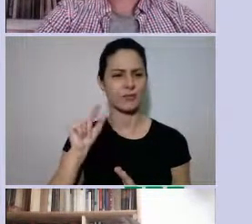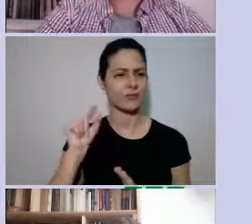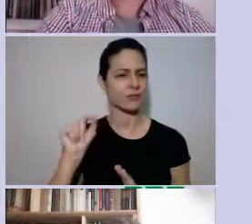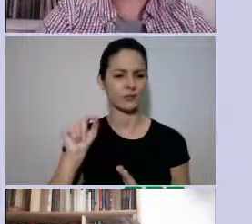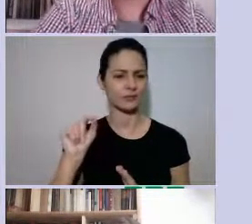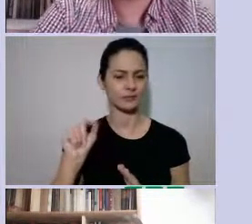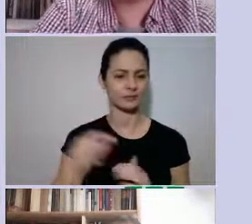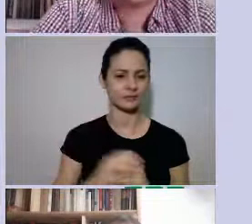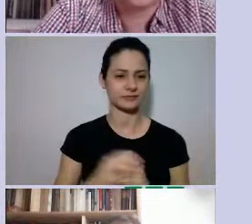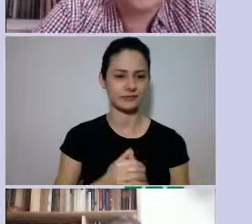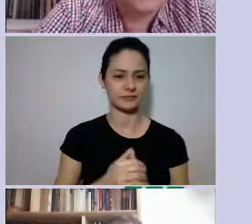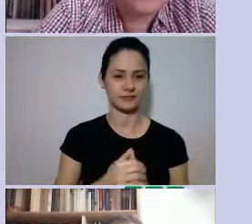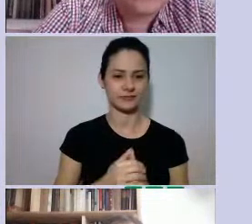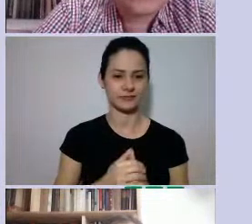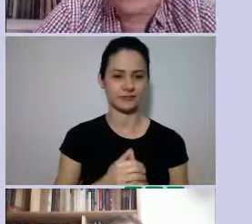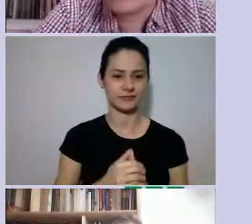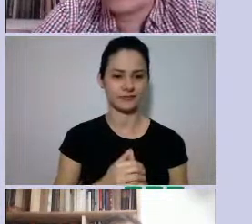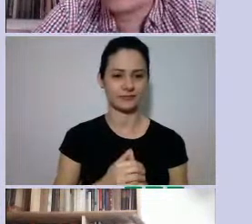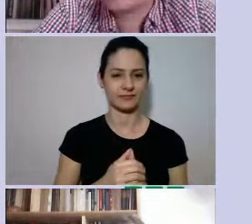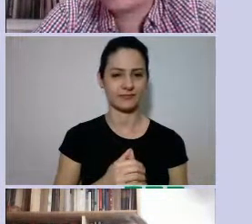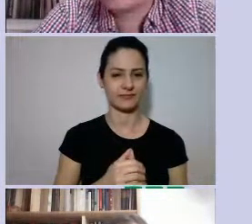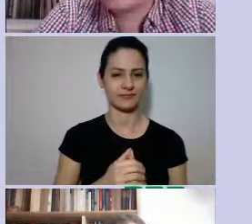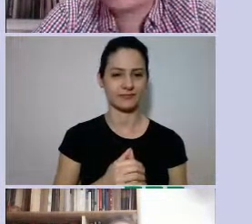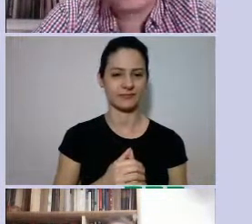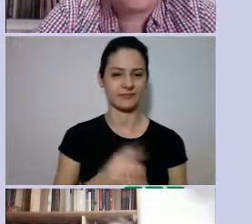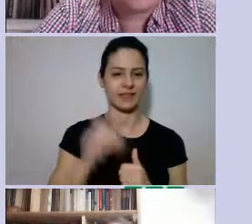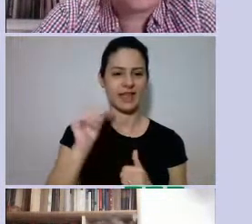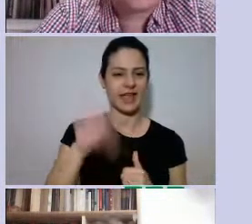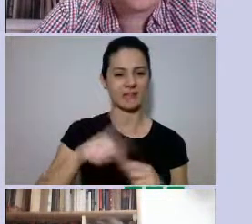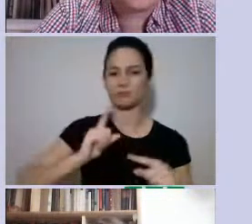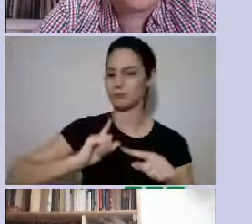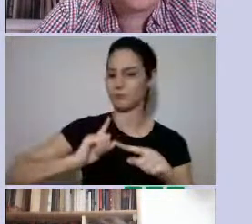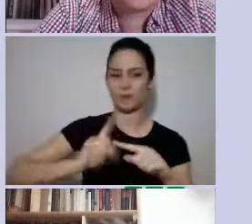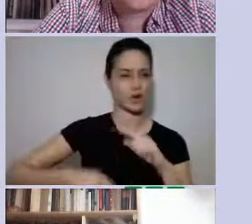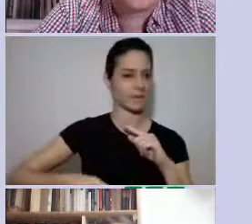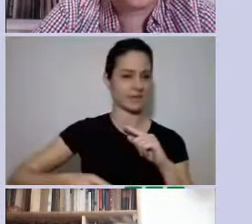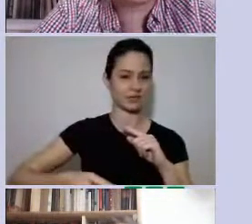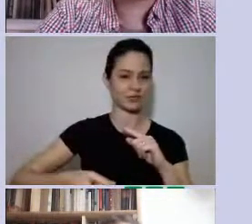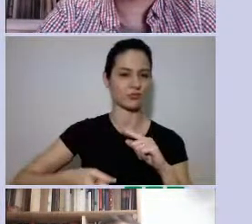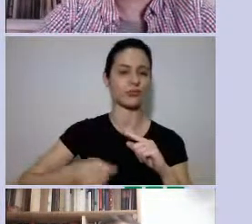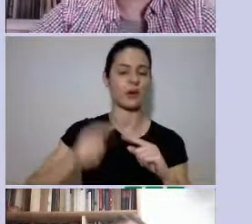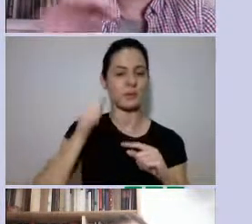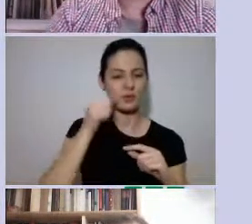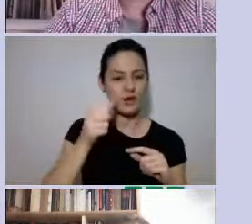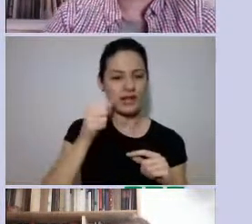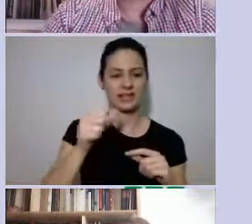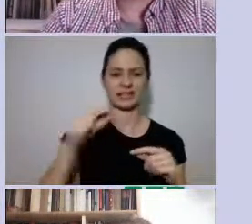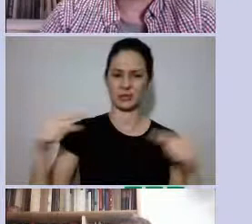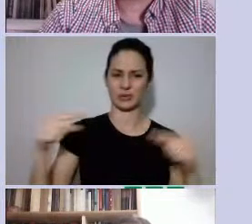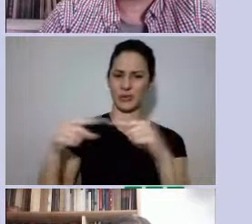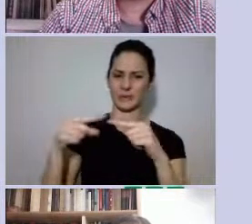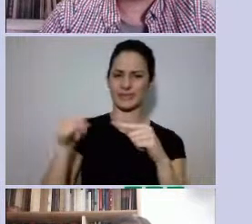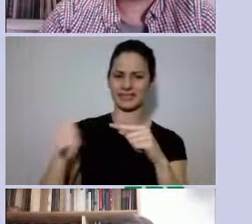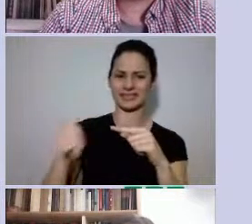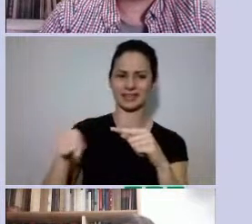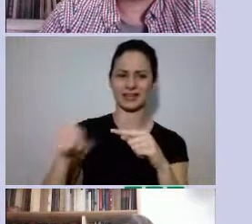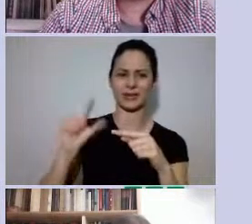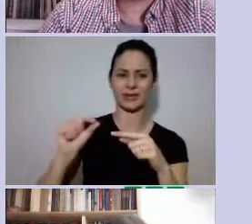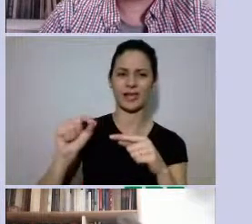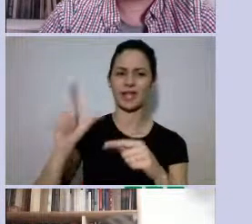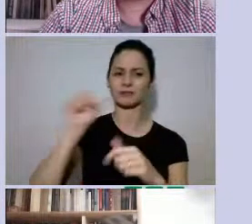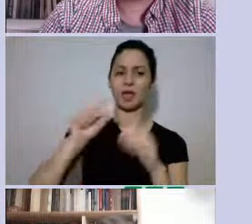esta idea de que las borracheras eran algo muy censurado, y esta idea de que el pulque estaba destinado exclusivamente al consumo